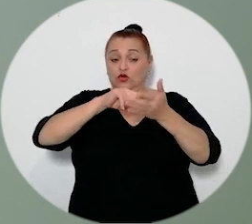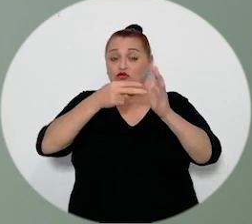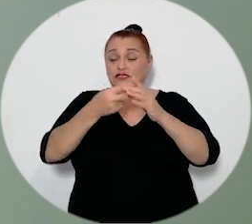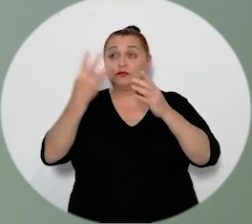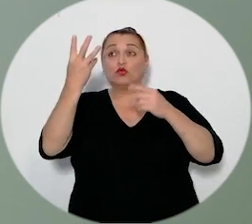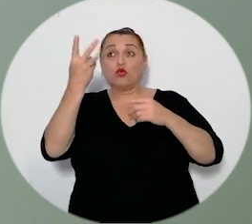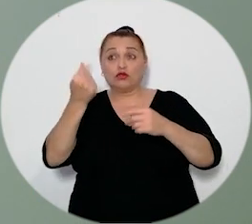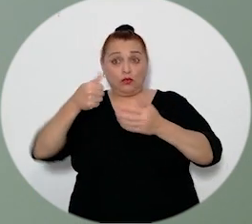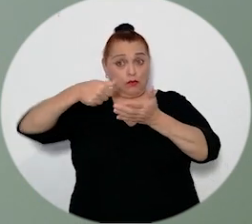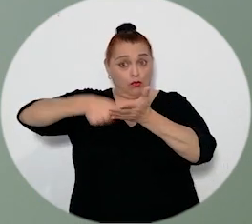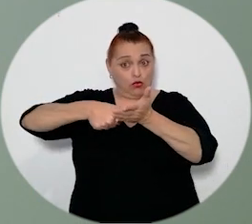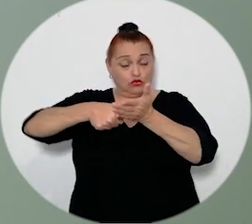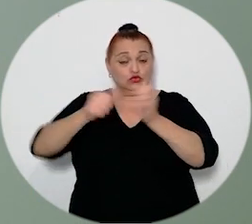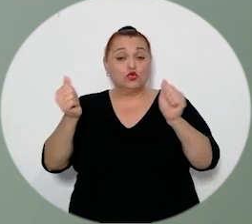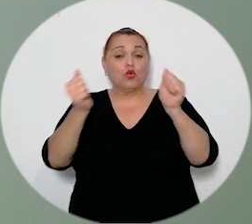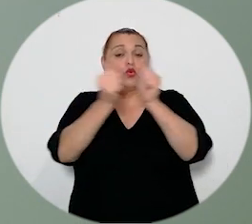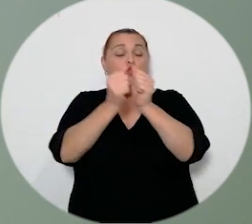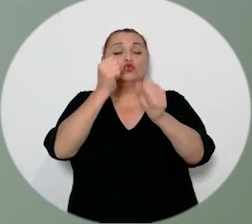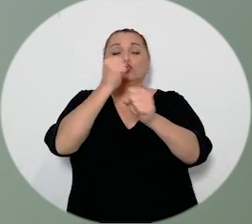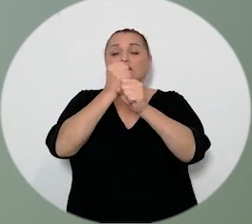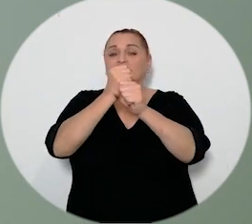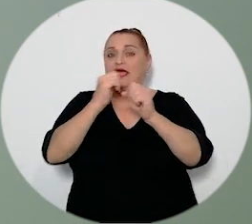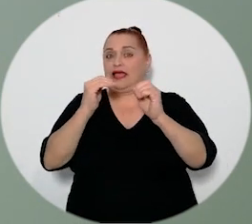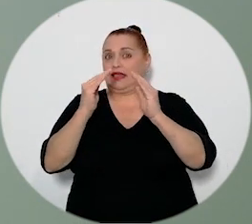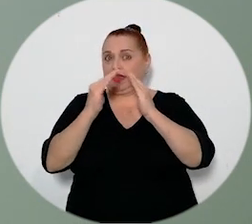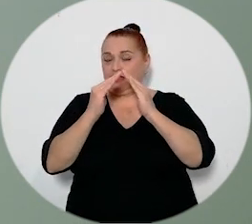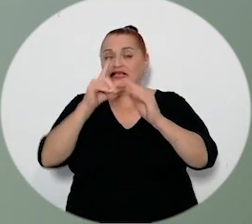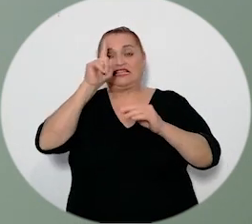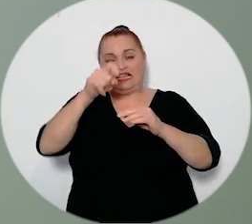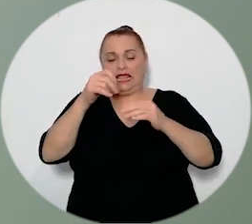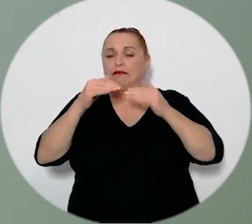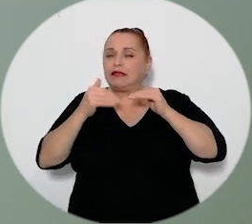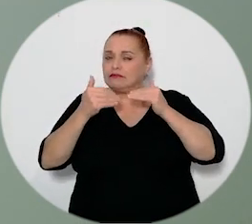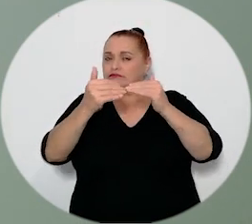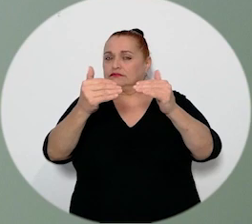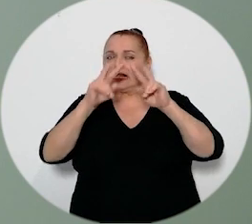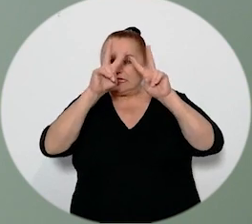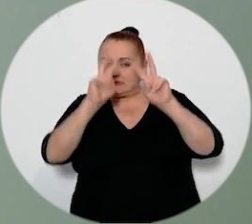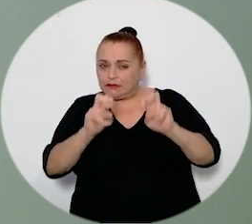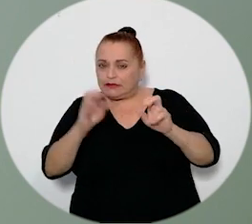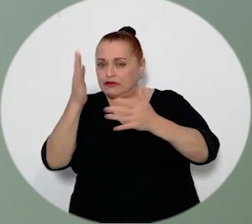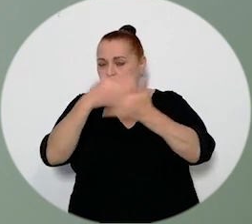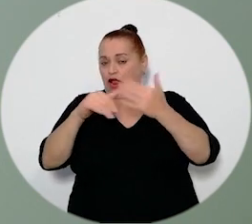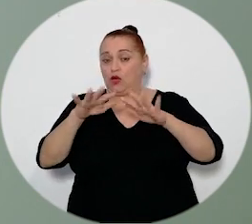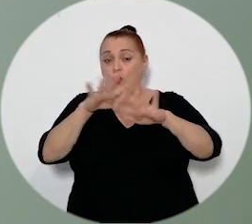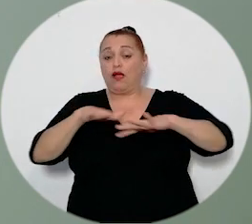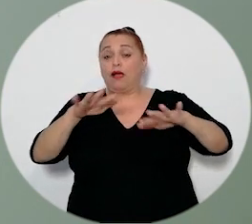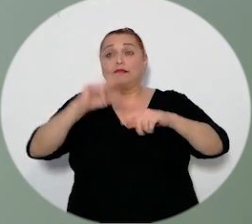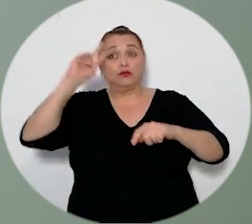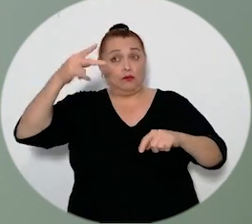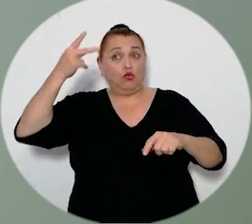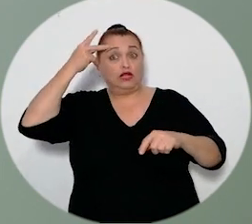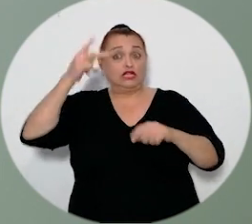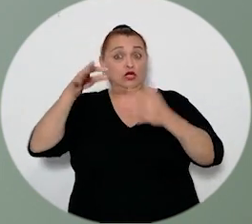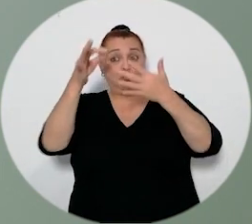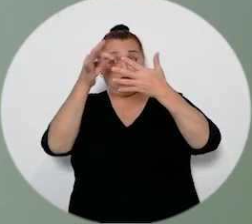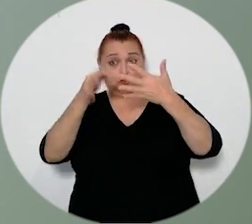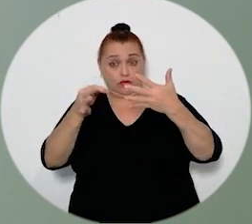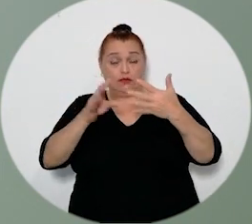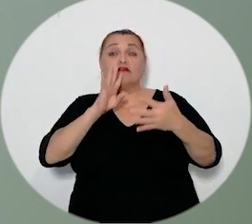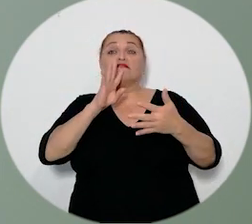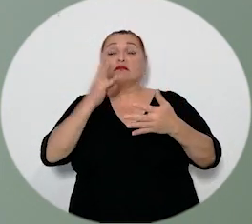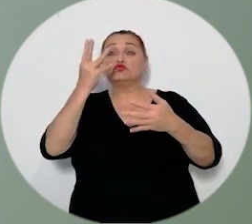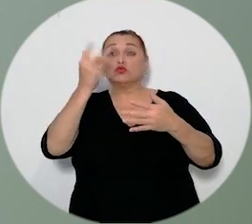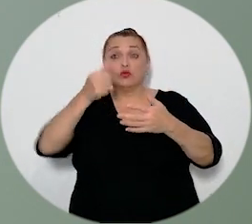concepto de escrutinio refiere al conjunto de las tareas a partir de las cuales se examina algo. En el ámbito político electoral, cuando hablamos del escrutinio